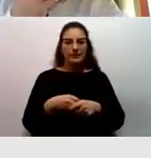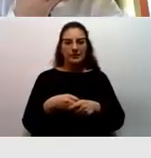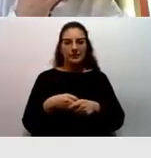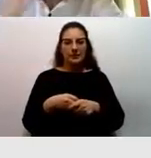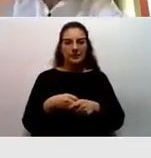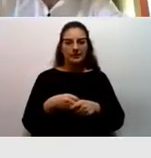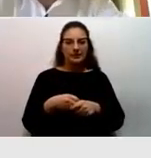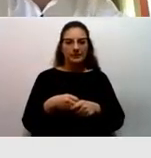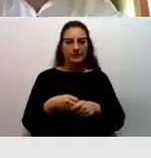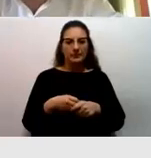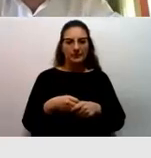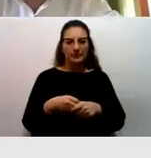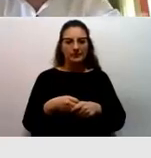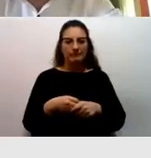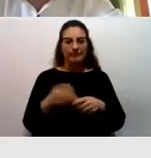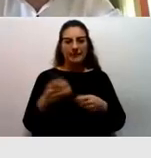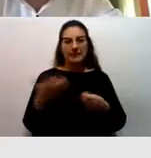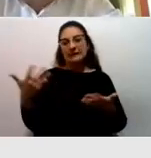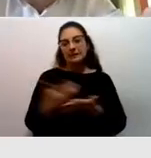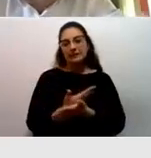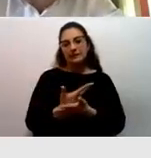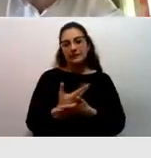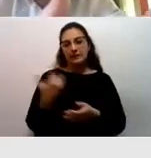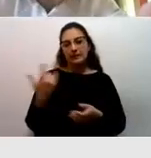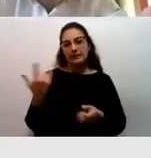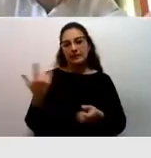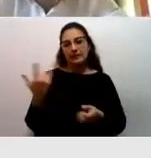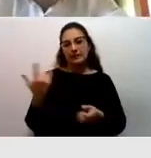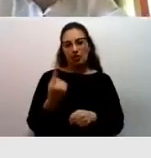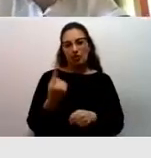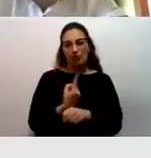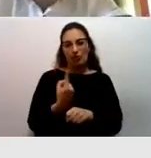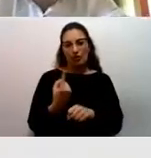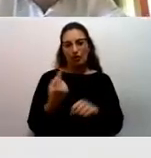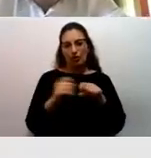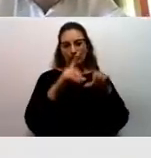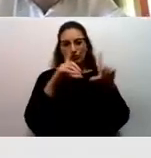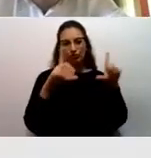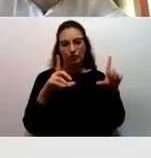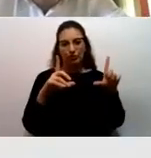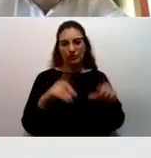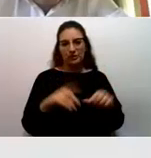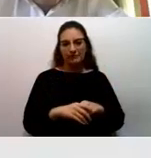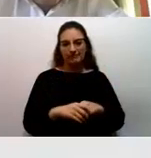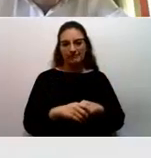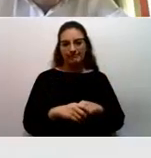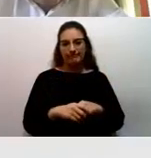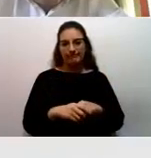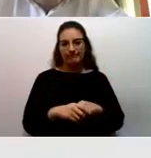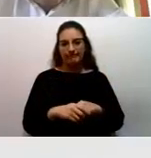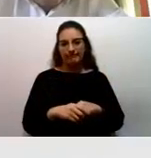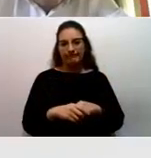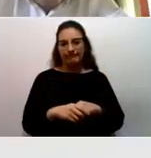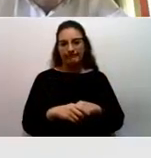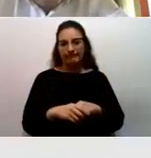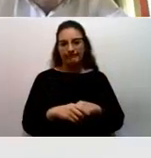Bueno Lamentablemente no No, no Sí, la doctora Antista levantó la